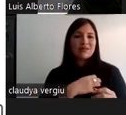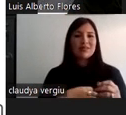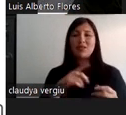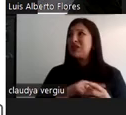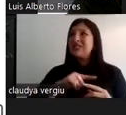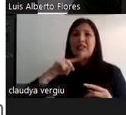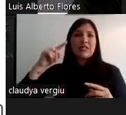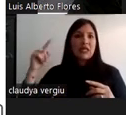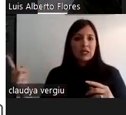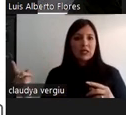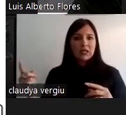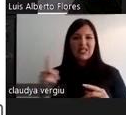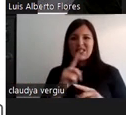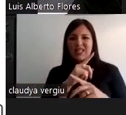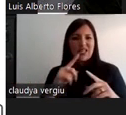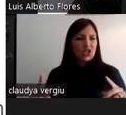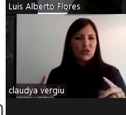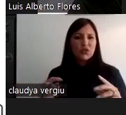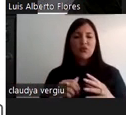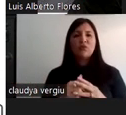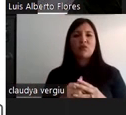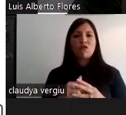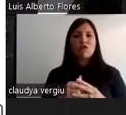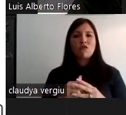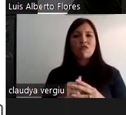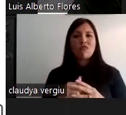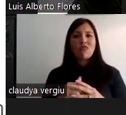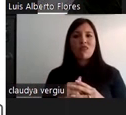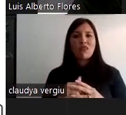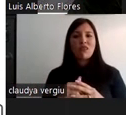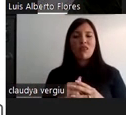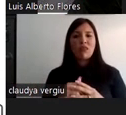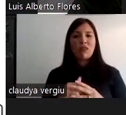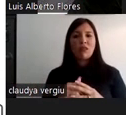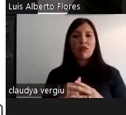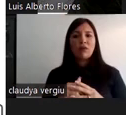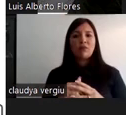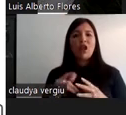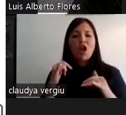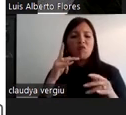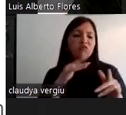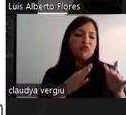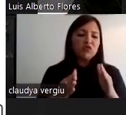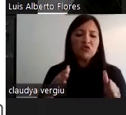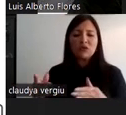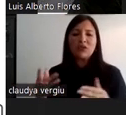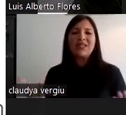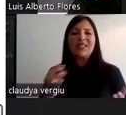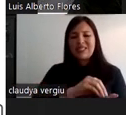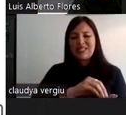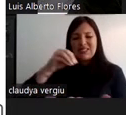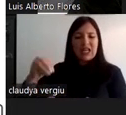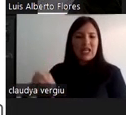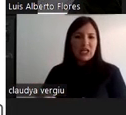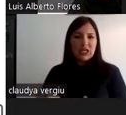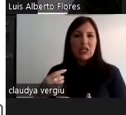ya no solo de no solo como estamos previniendo en mediciones anteriores hacer excursiones sino que salí de